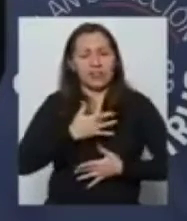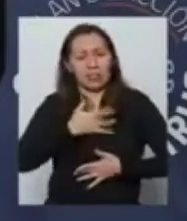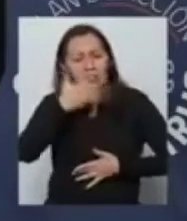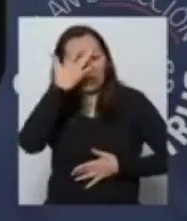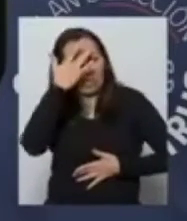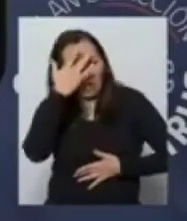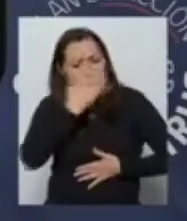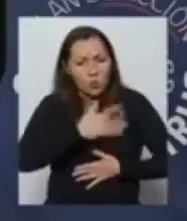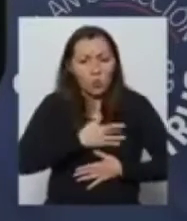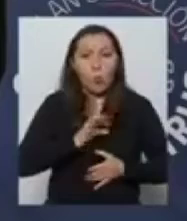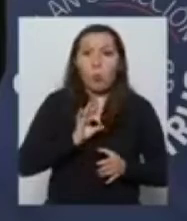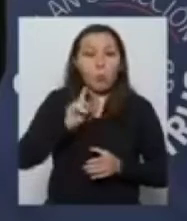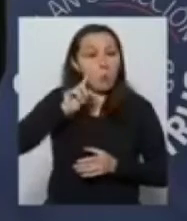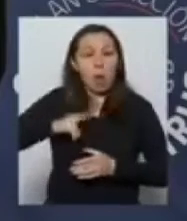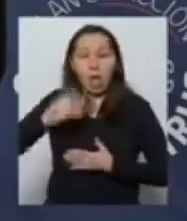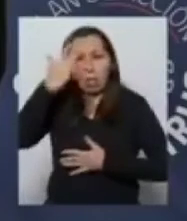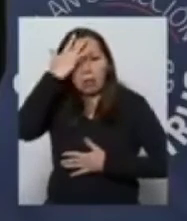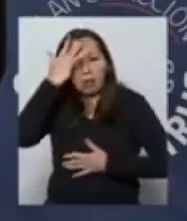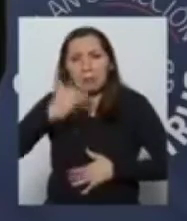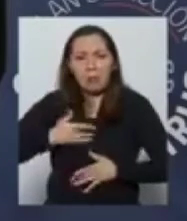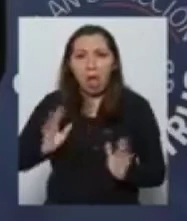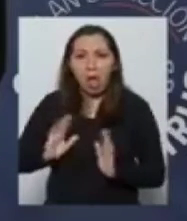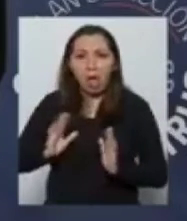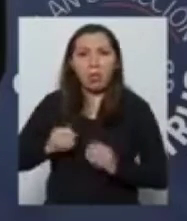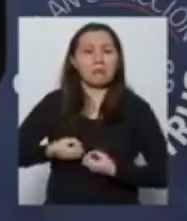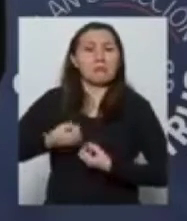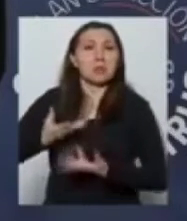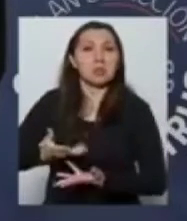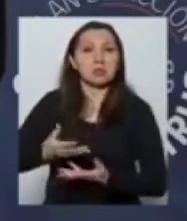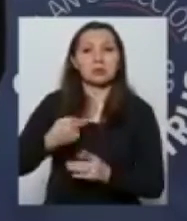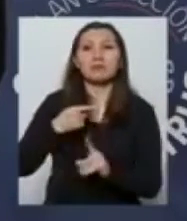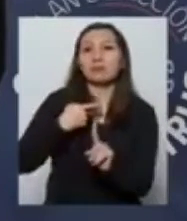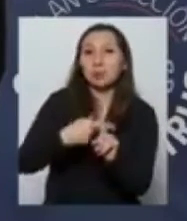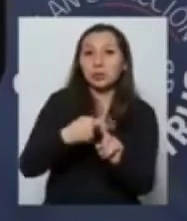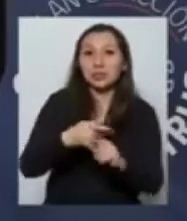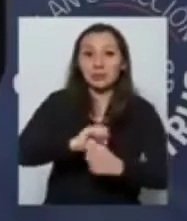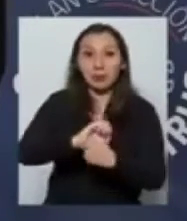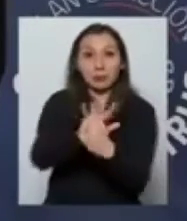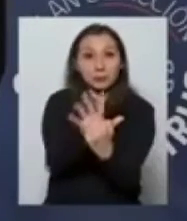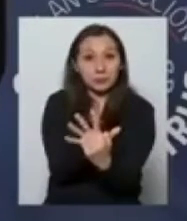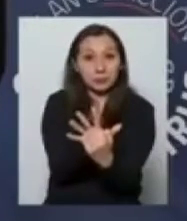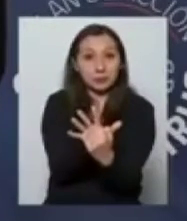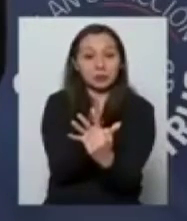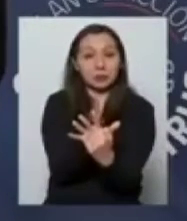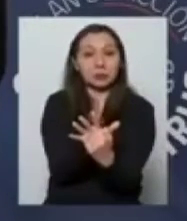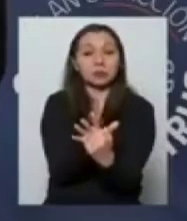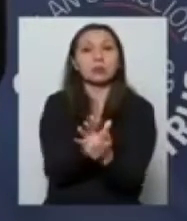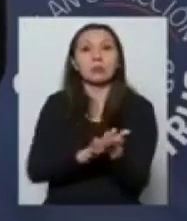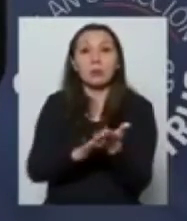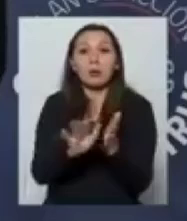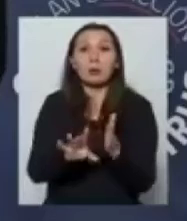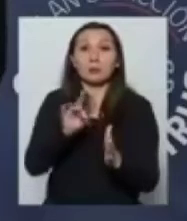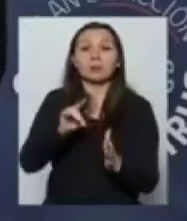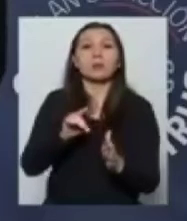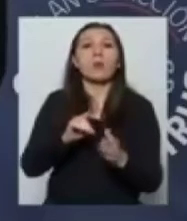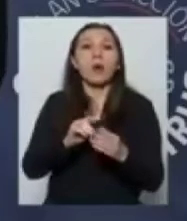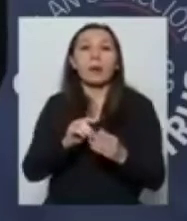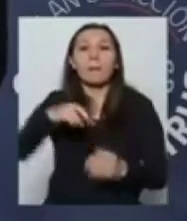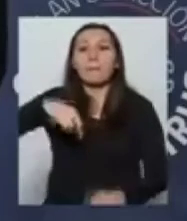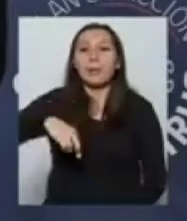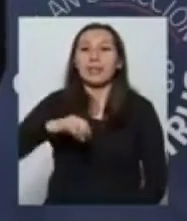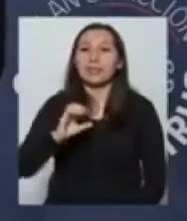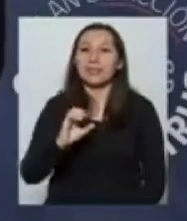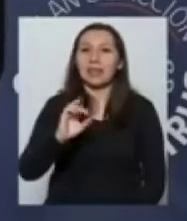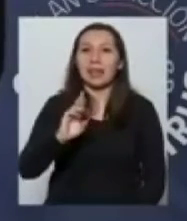síntomas o sin síntomas un PCR positivo, un examen de reacción de polimerasa en cadena,